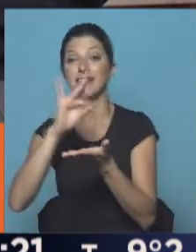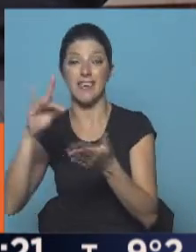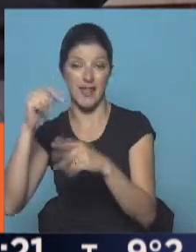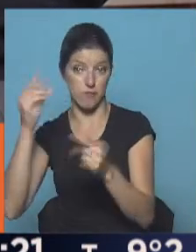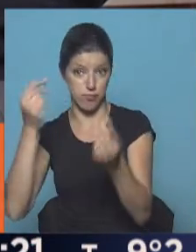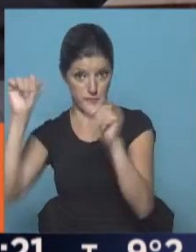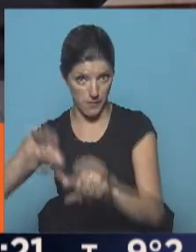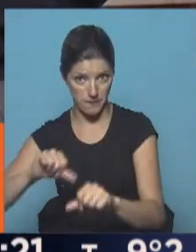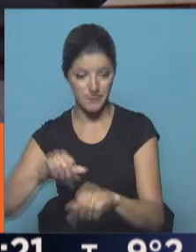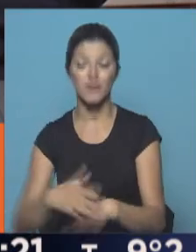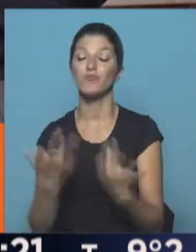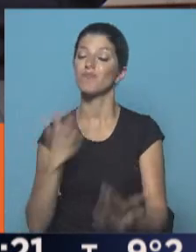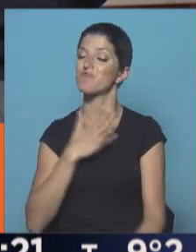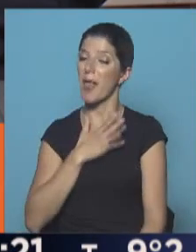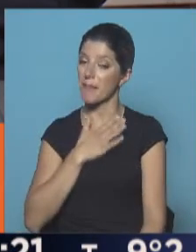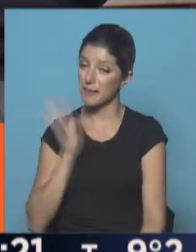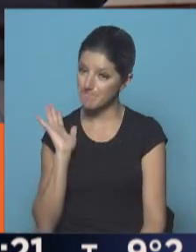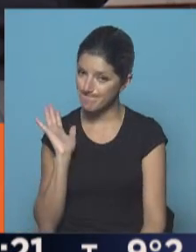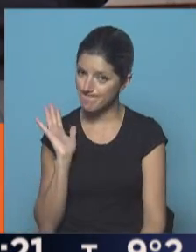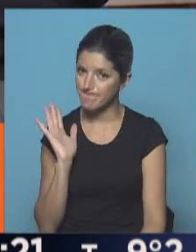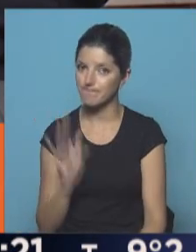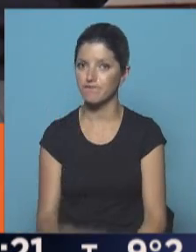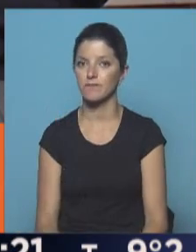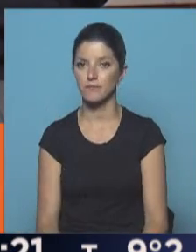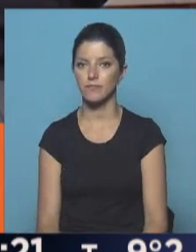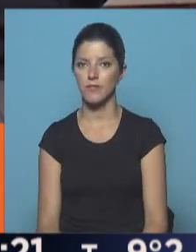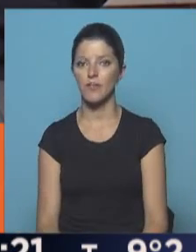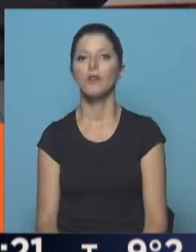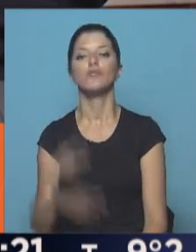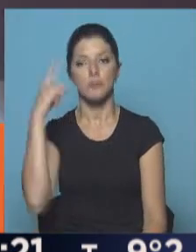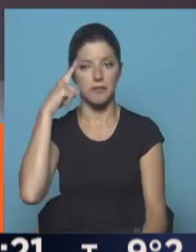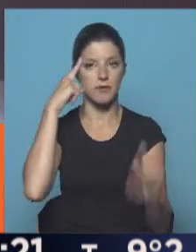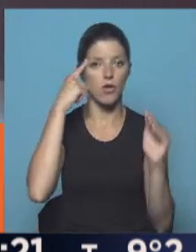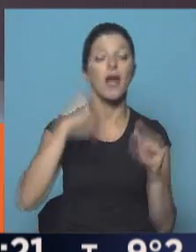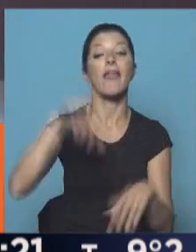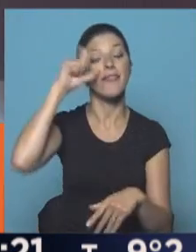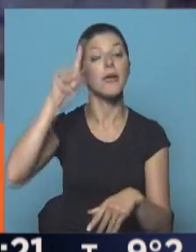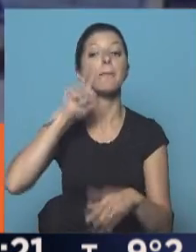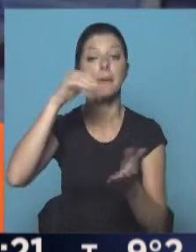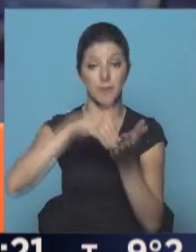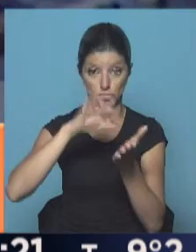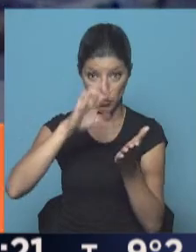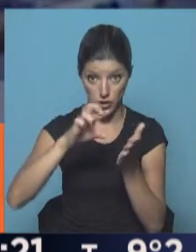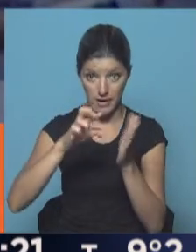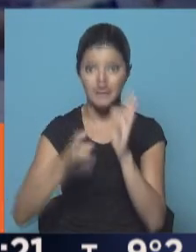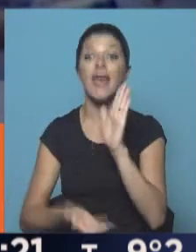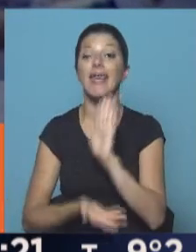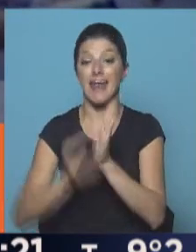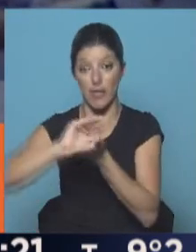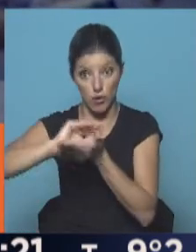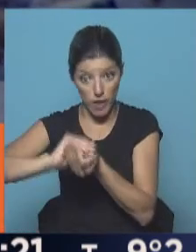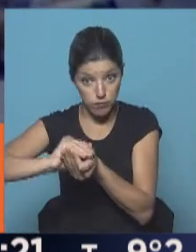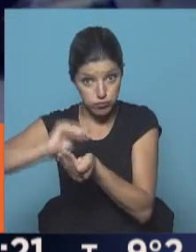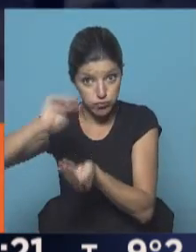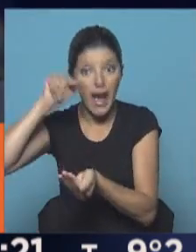es donde, a mi criterio, yo hubiese hecho tablas de cada 10.000 millones de dólares de crecimiento de la deuda, que